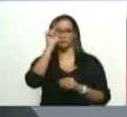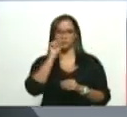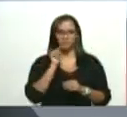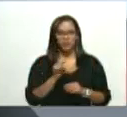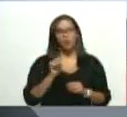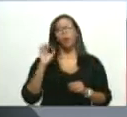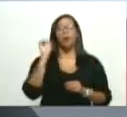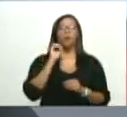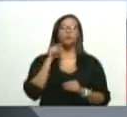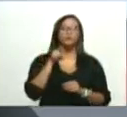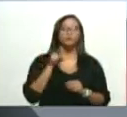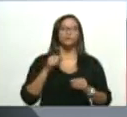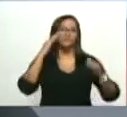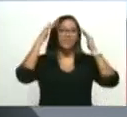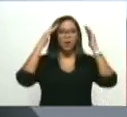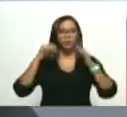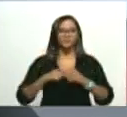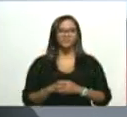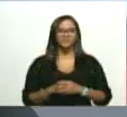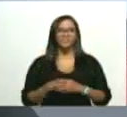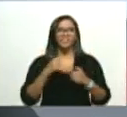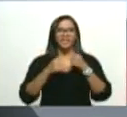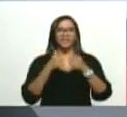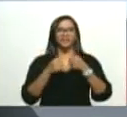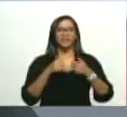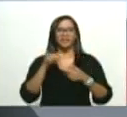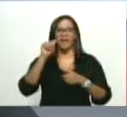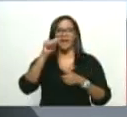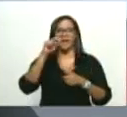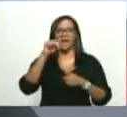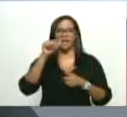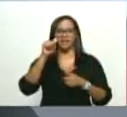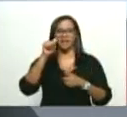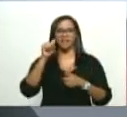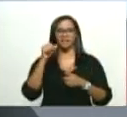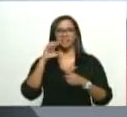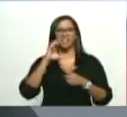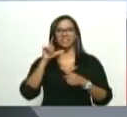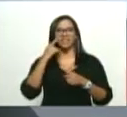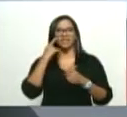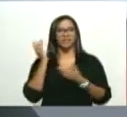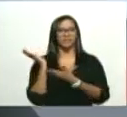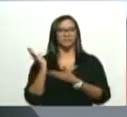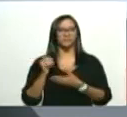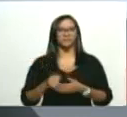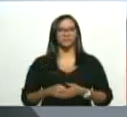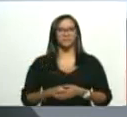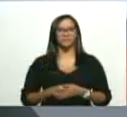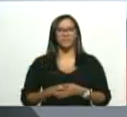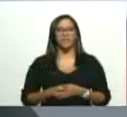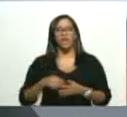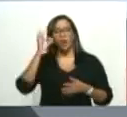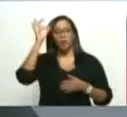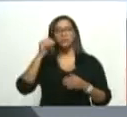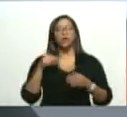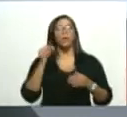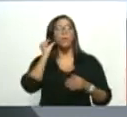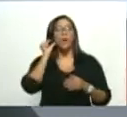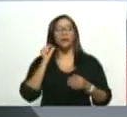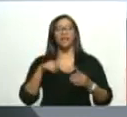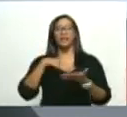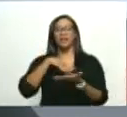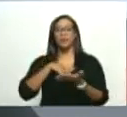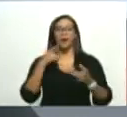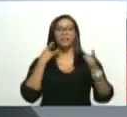su saludo. Me está escribiendo la señora Ana Cecilia Picón. Coloca lo siguiente: los consejos feministas en Carabobo nos